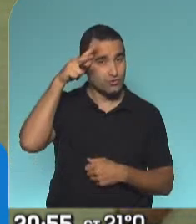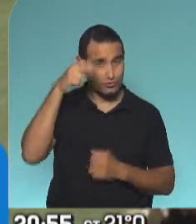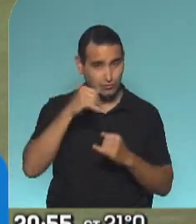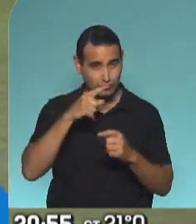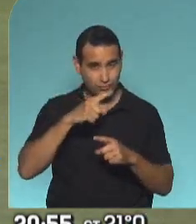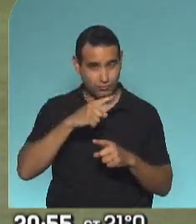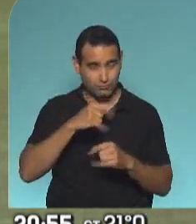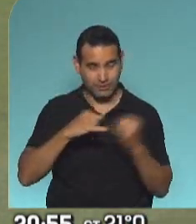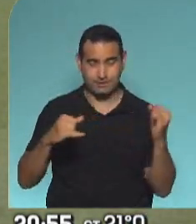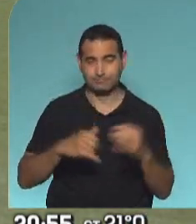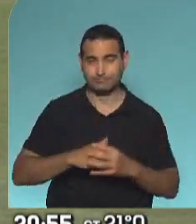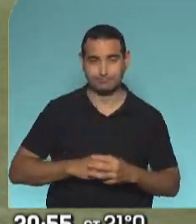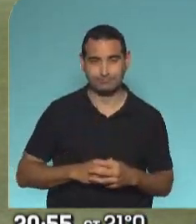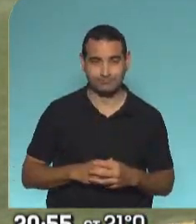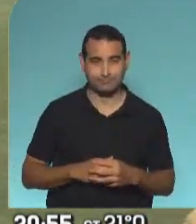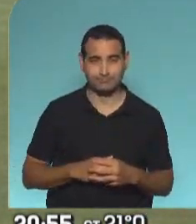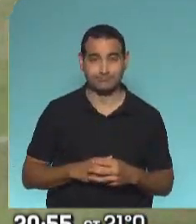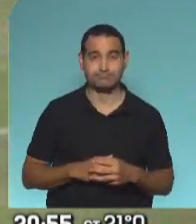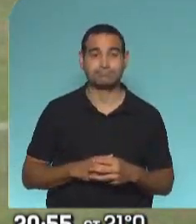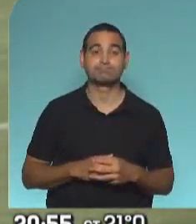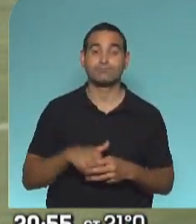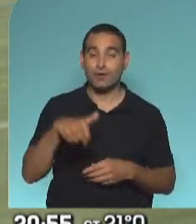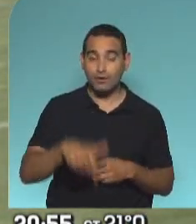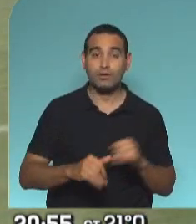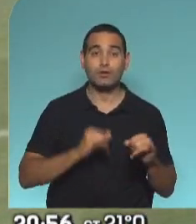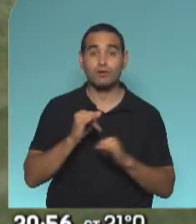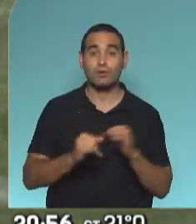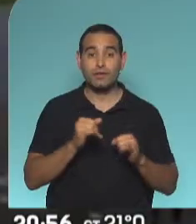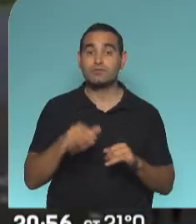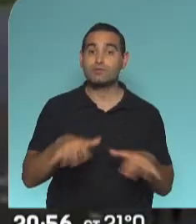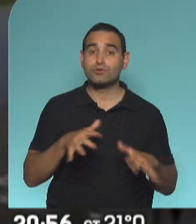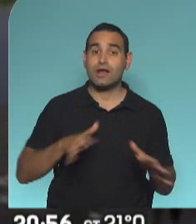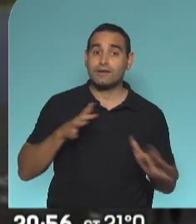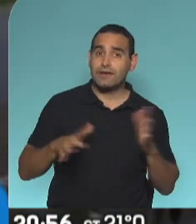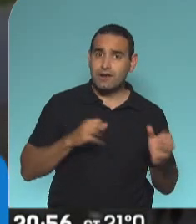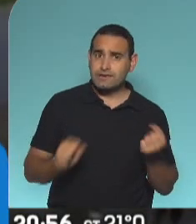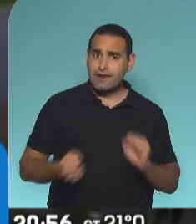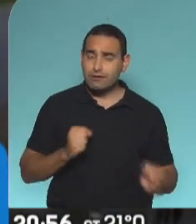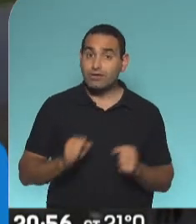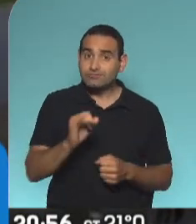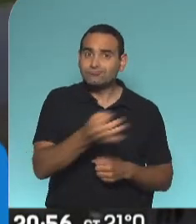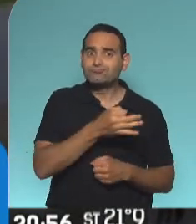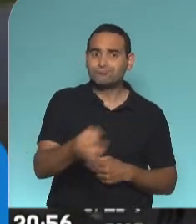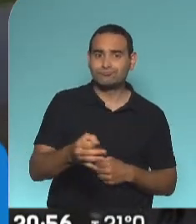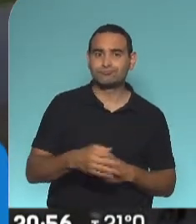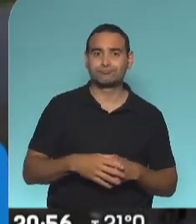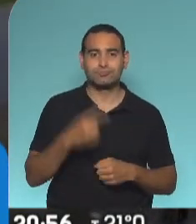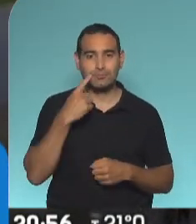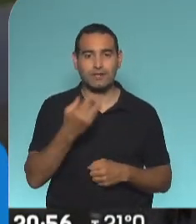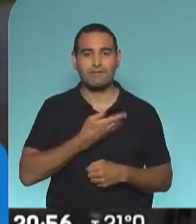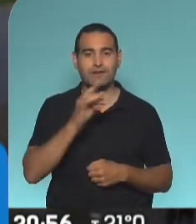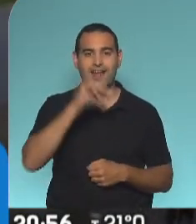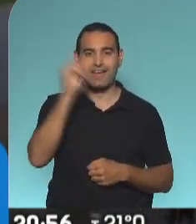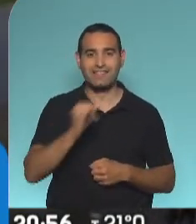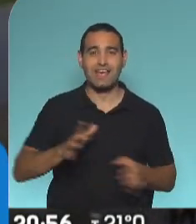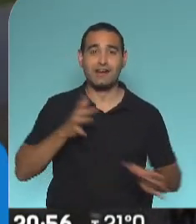21:30 horas. Bueno, nos vamos a la situación de un arquero, ¿eh? Sí. Muy nervioso. Esto tiene que ver con el color, tiene que ver con Roberto Fernández,